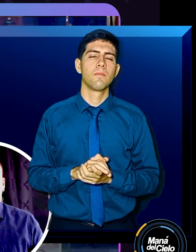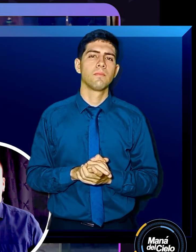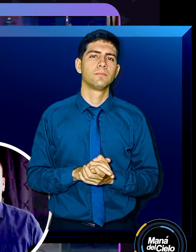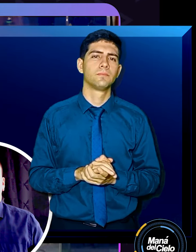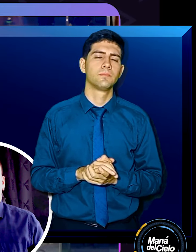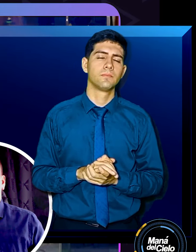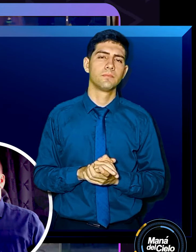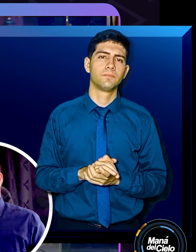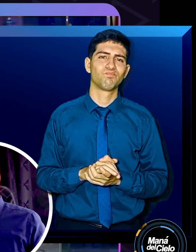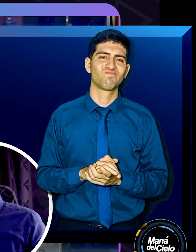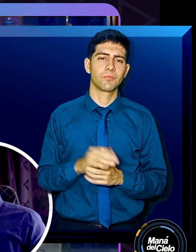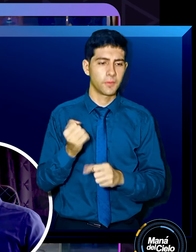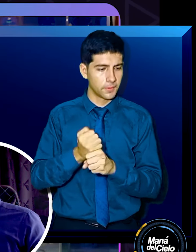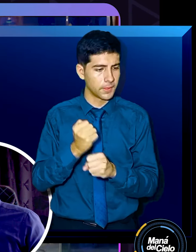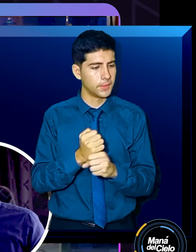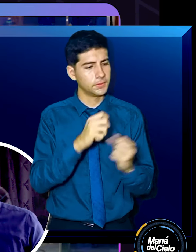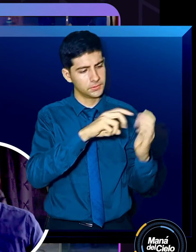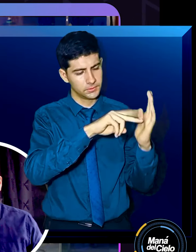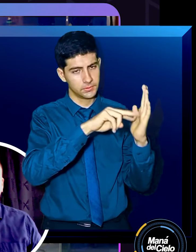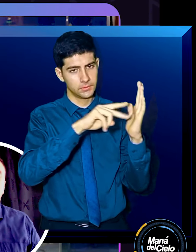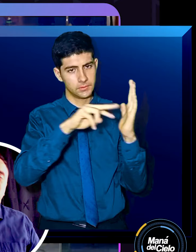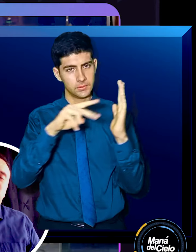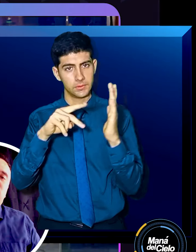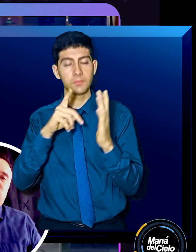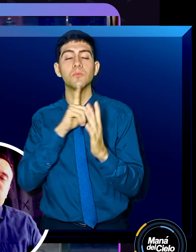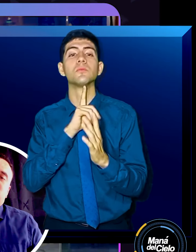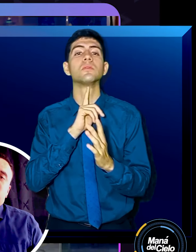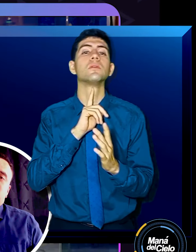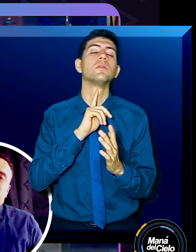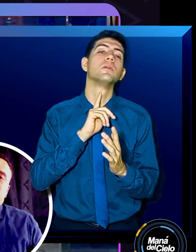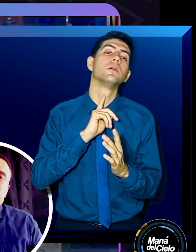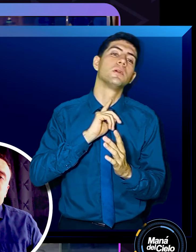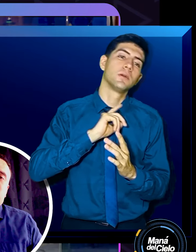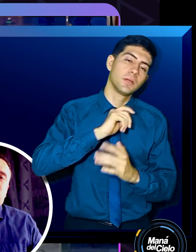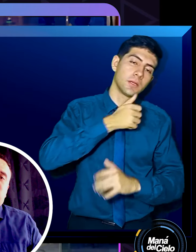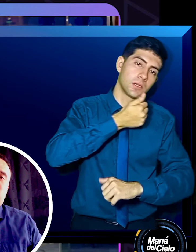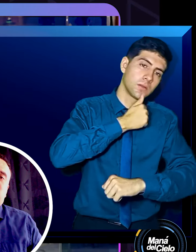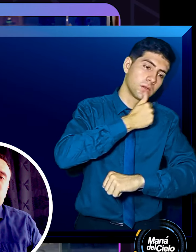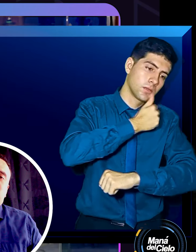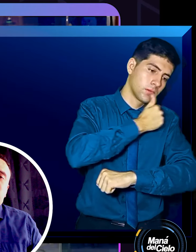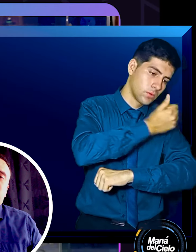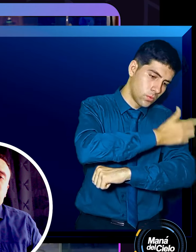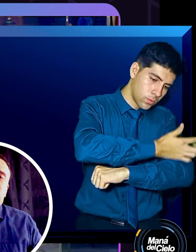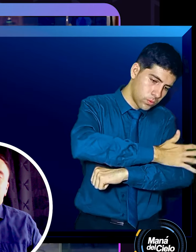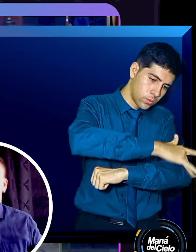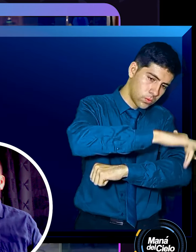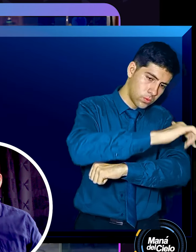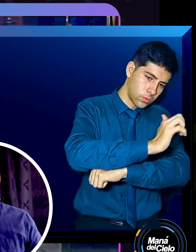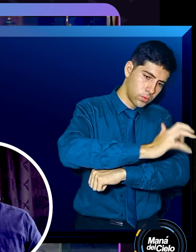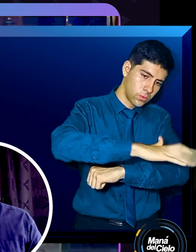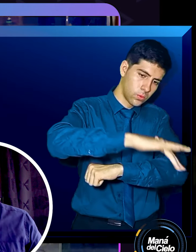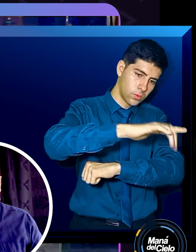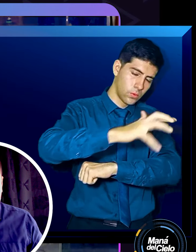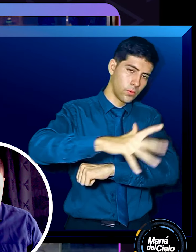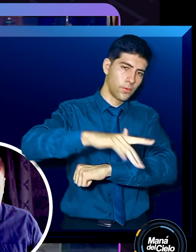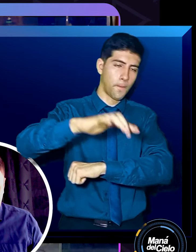Yo soy de la costa, así que me gustaba más el mar que el río. La gente que hace sancocho a la orilla del río. Nosotros vamos allá a sancocho a la orilla de la